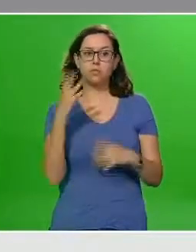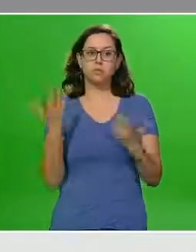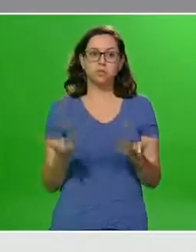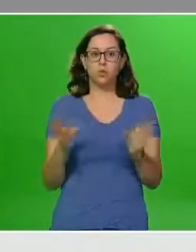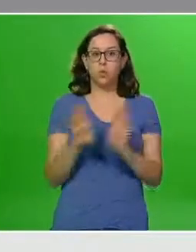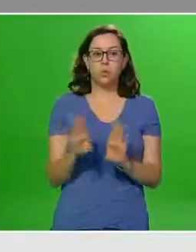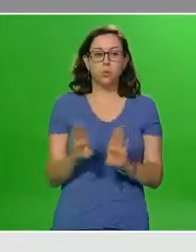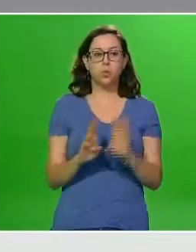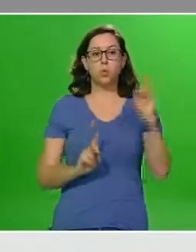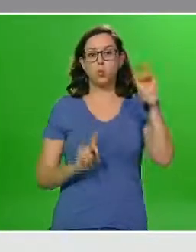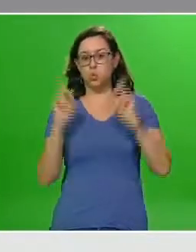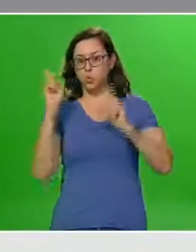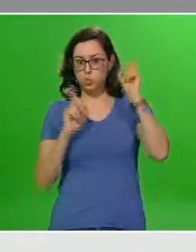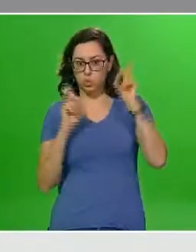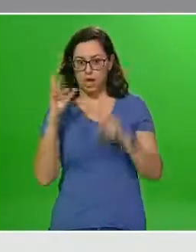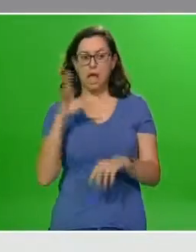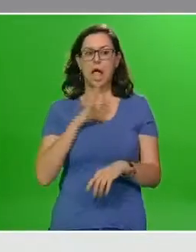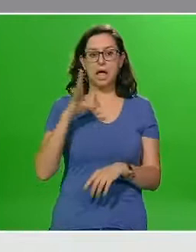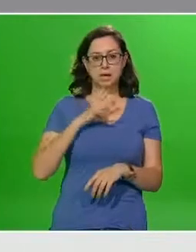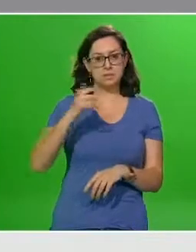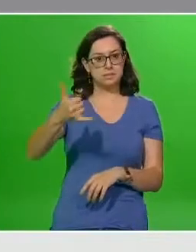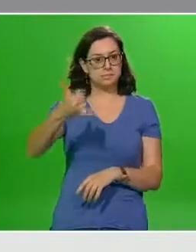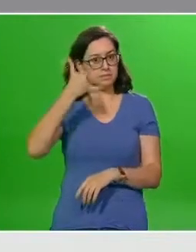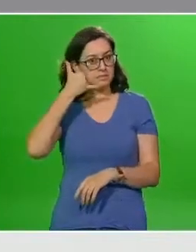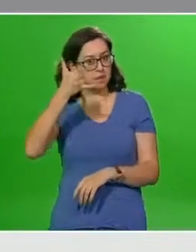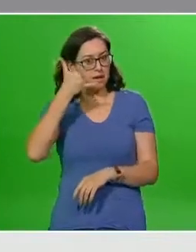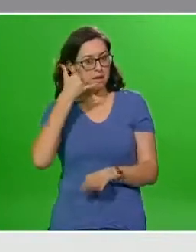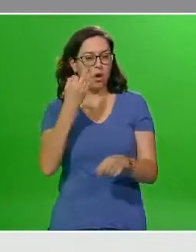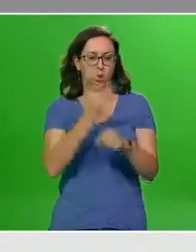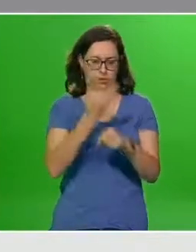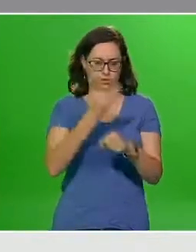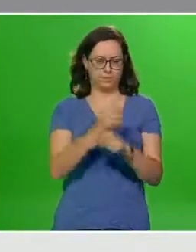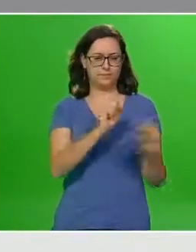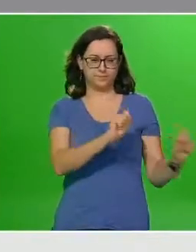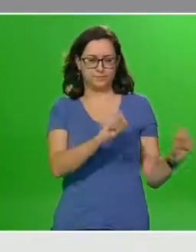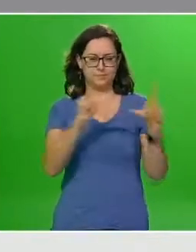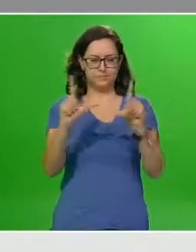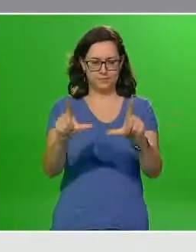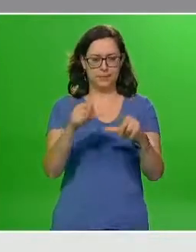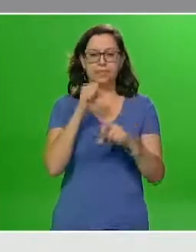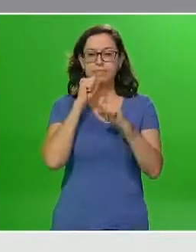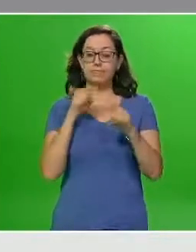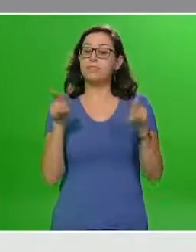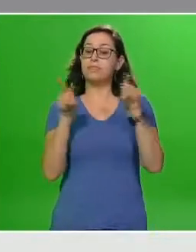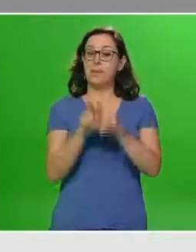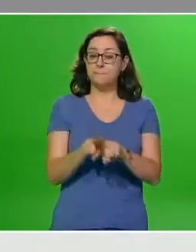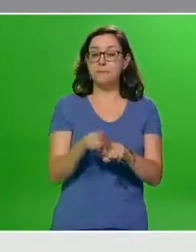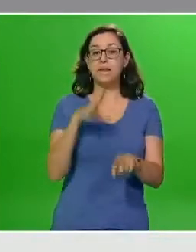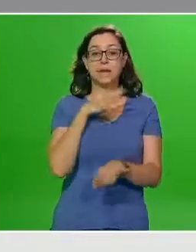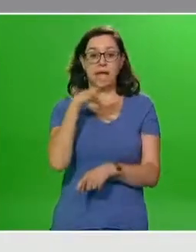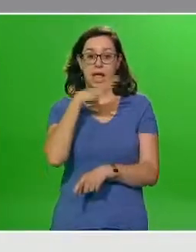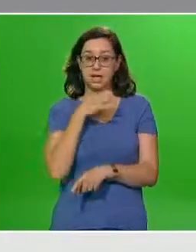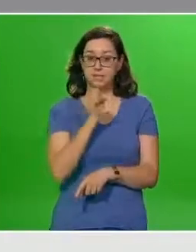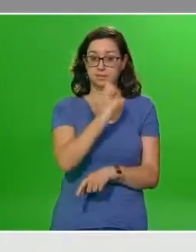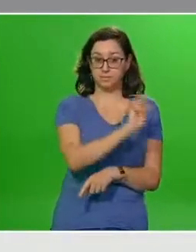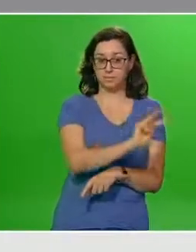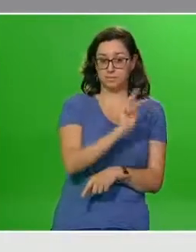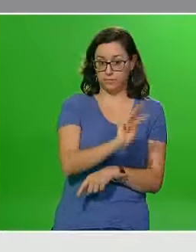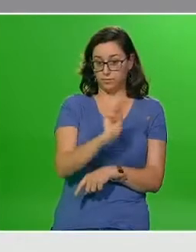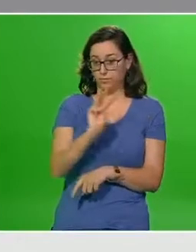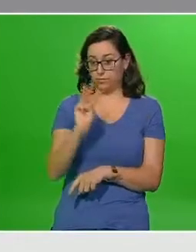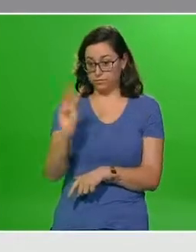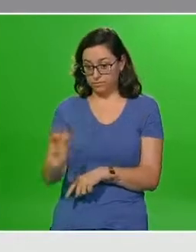la vacunación. Tenemos un número telefónico que ahora se lo recordamos. Tenemos también una página web donde también pueden ver